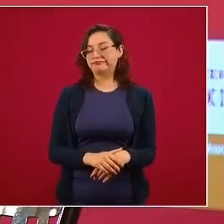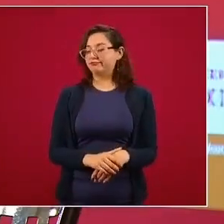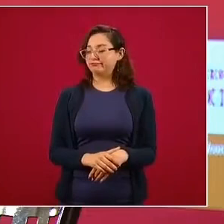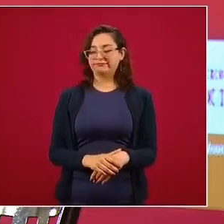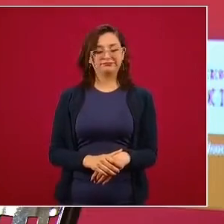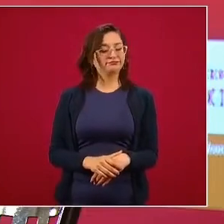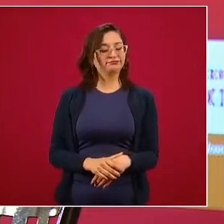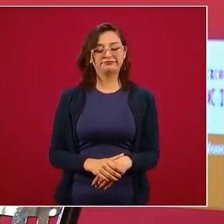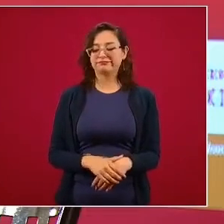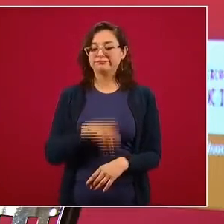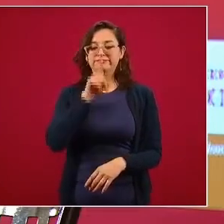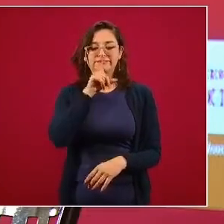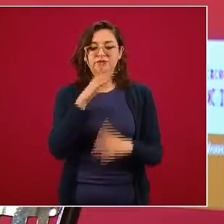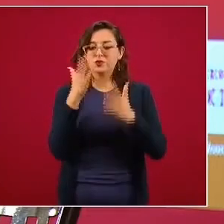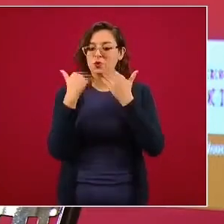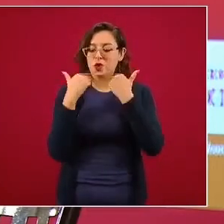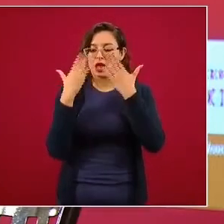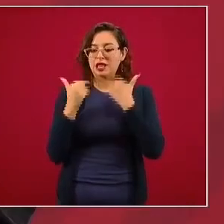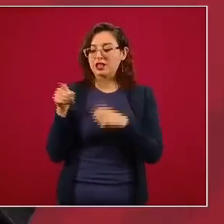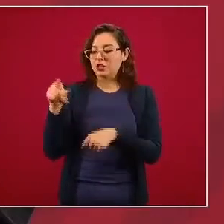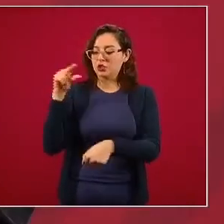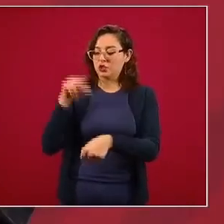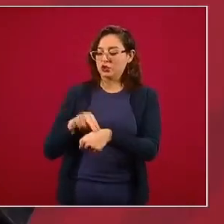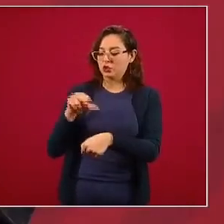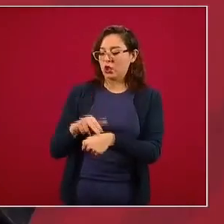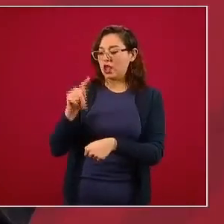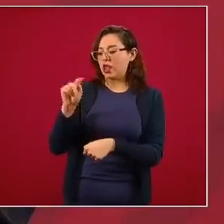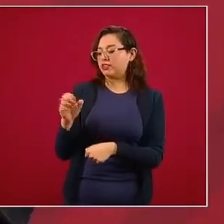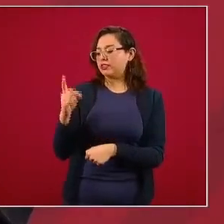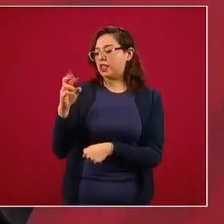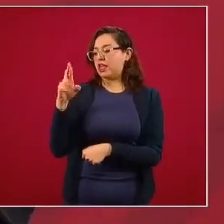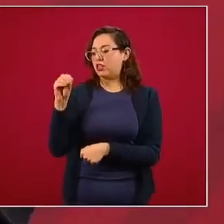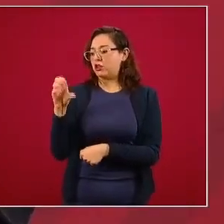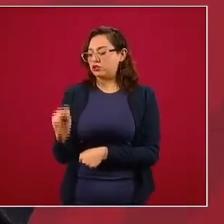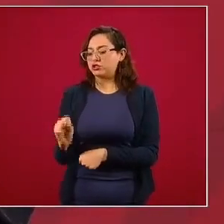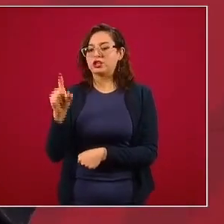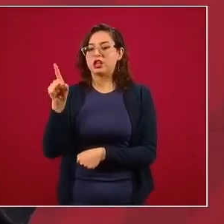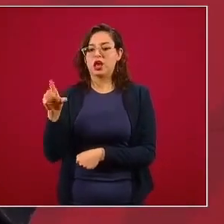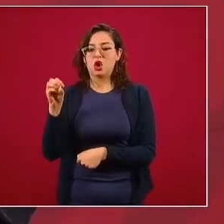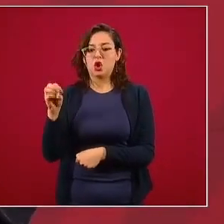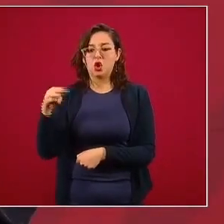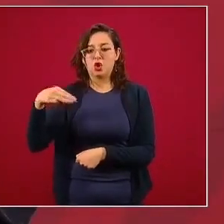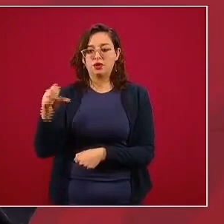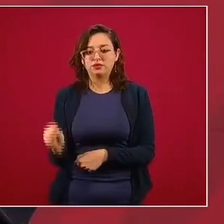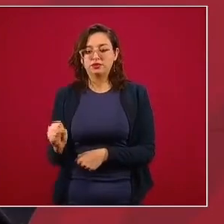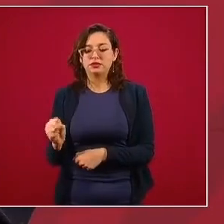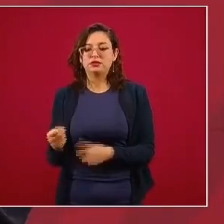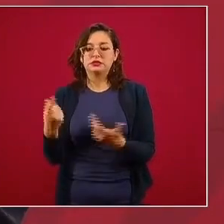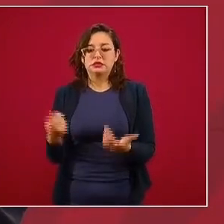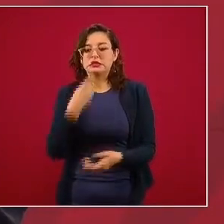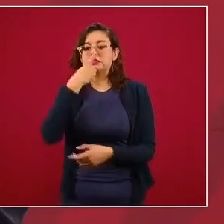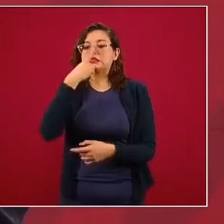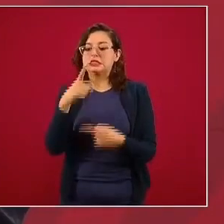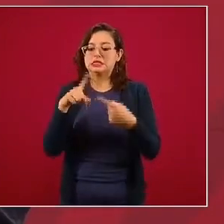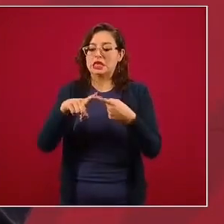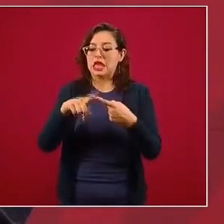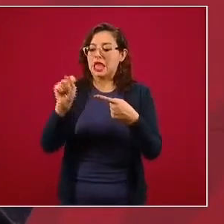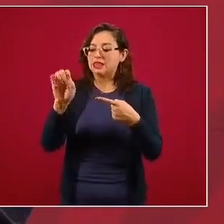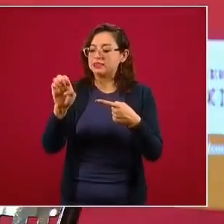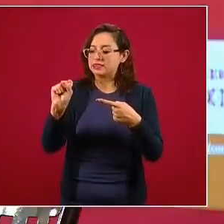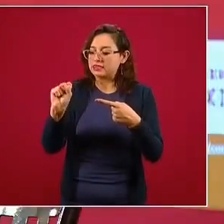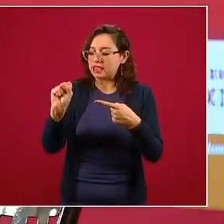interpretar las palabras del doctor Tedros, director general de la OMS, que ha dicho test, test, test, como